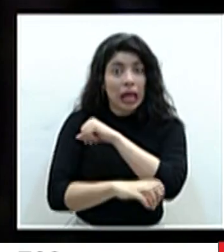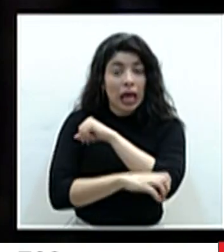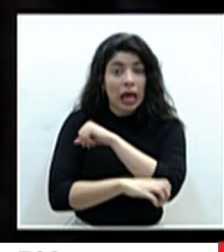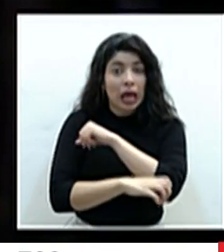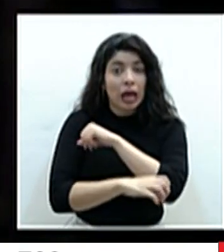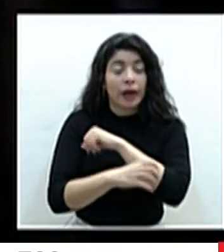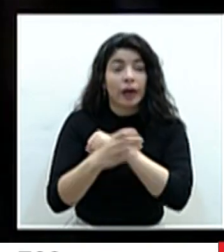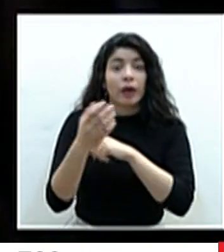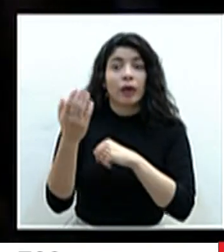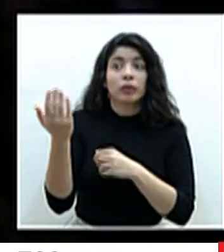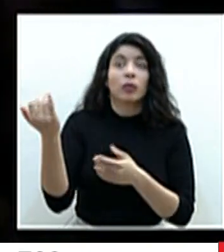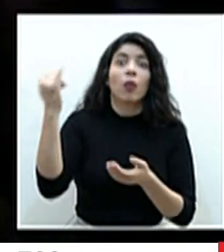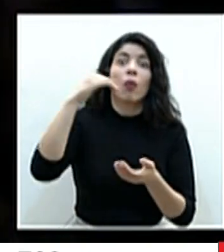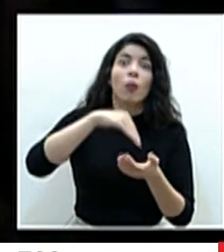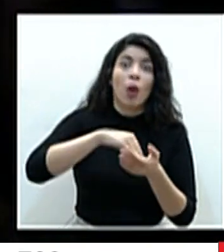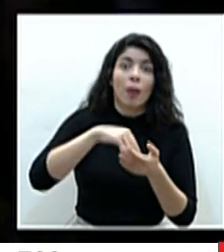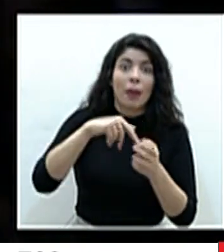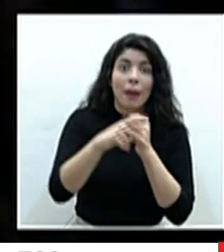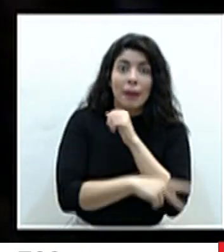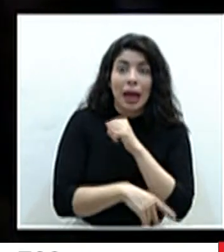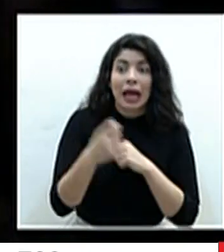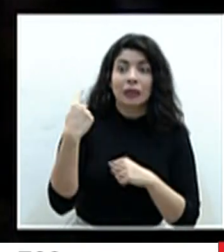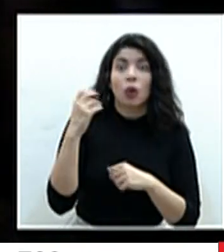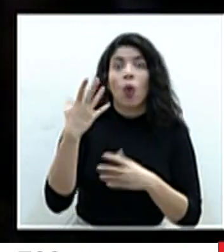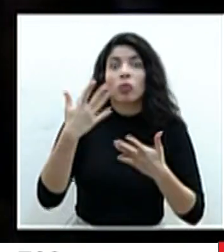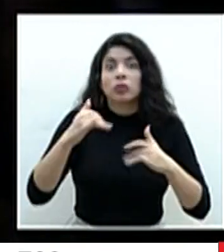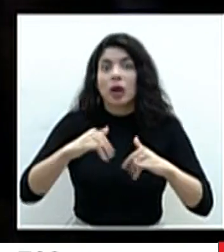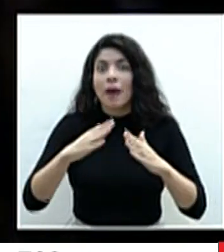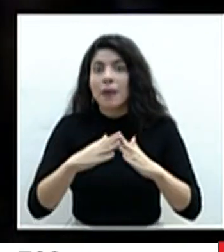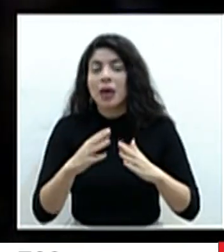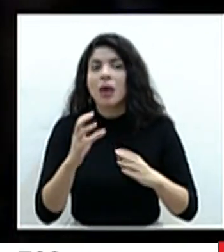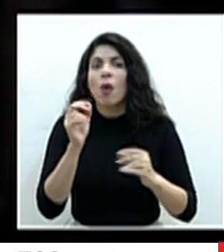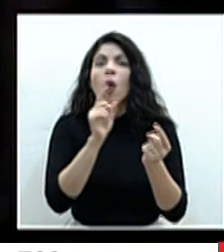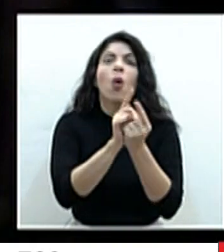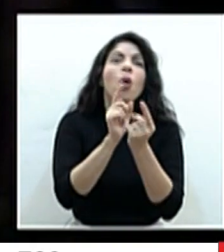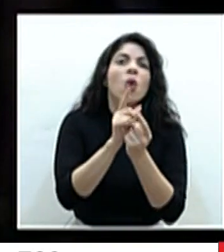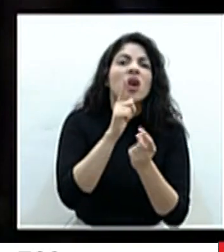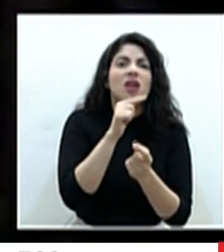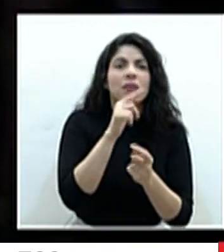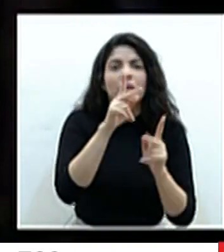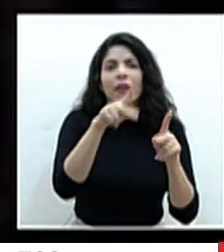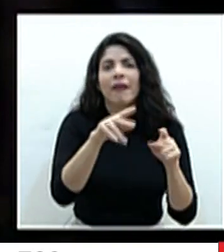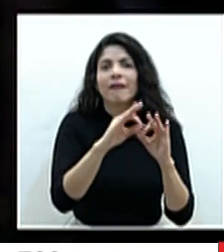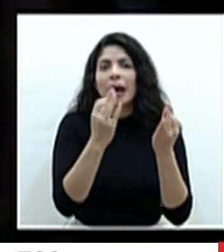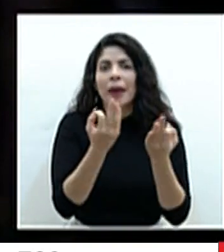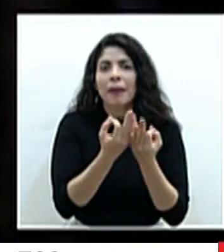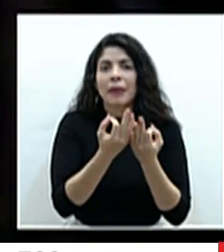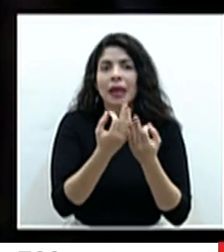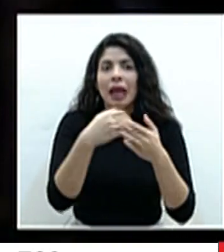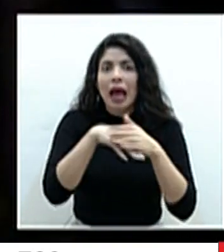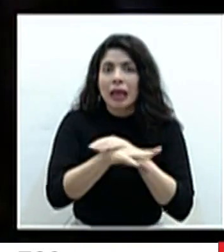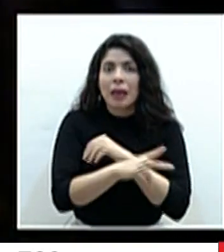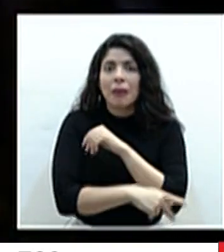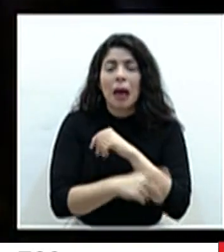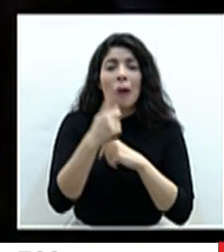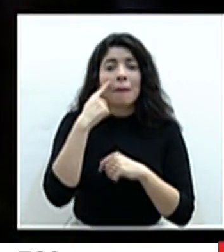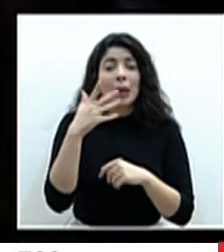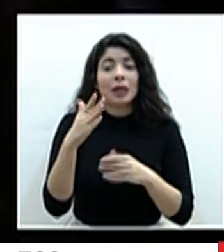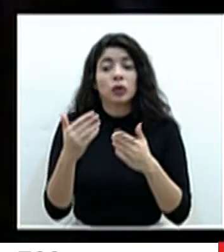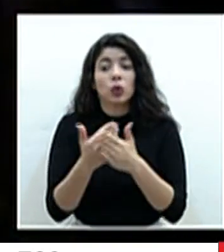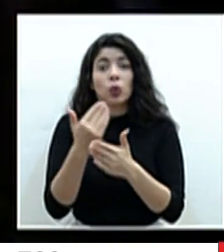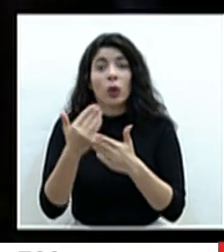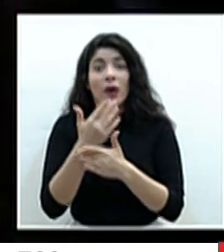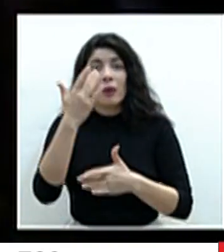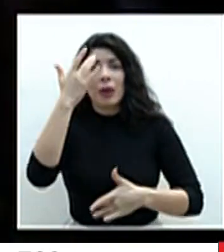regresado recientemente al país o ya estaban instalados o tuvieron un contacto con algún familiar que haya ingresado. Pareciera que de los nuevos